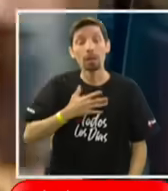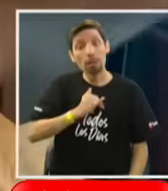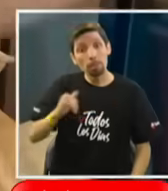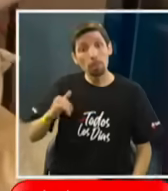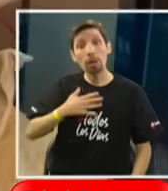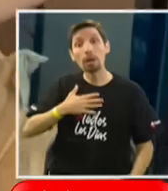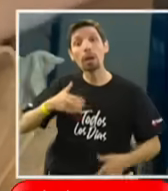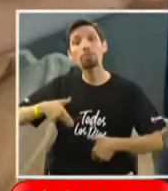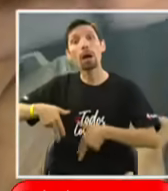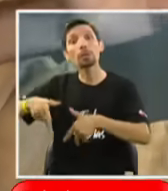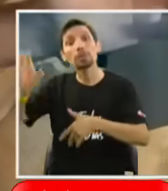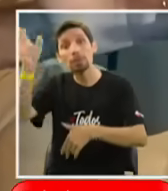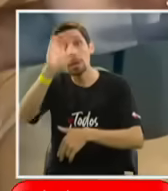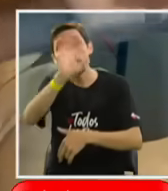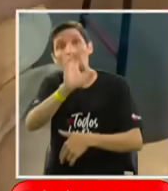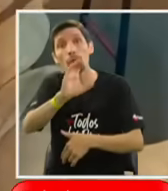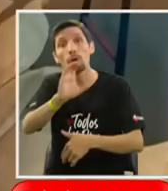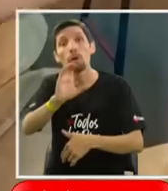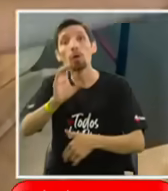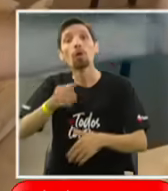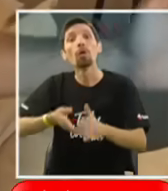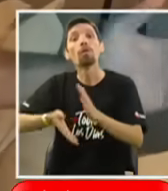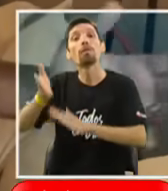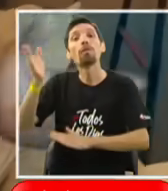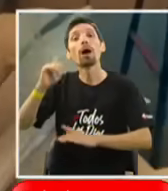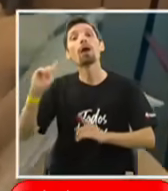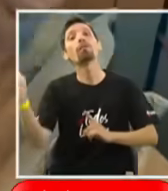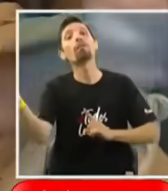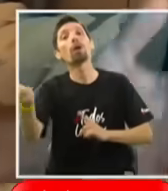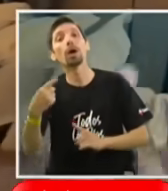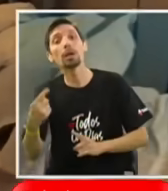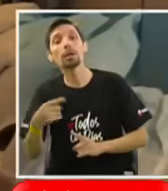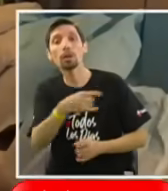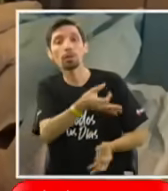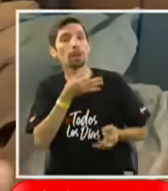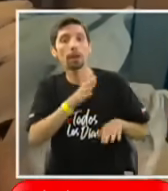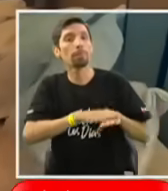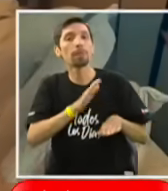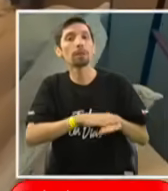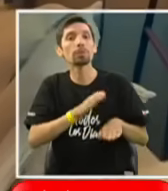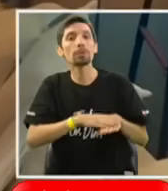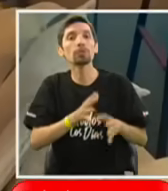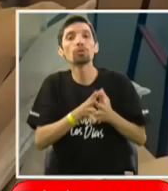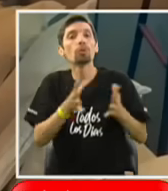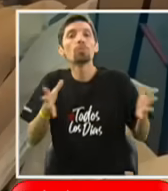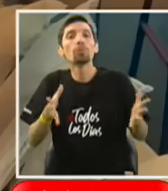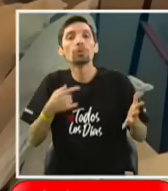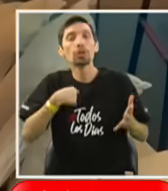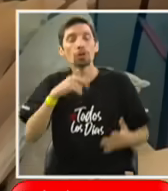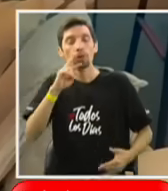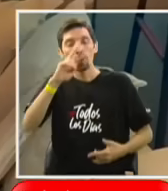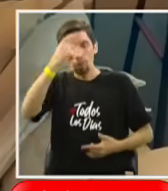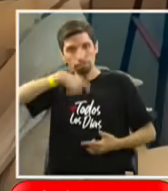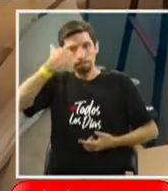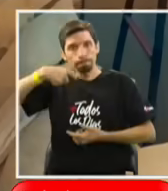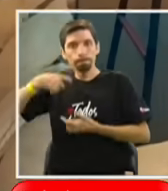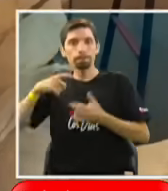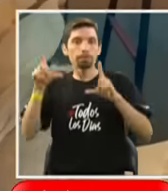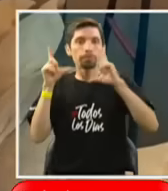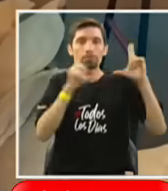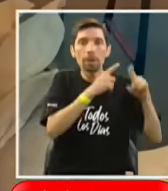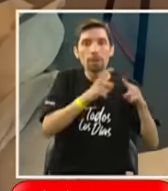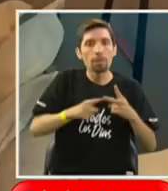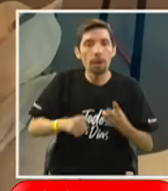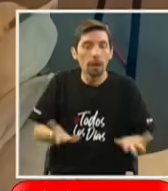dar un paseíto, vaya a dar una vuelta, pero no me dan salvoconducto porque tengo muchas personalidades, entonces no me lo dan.